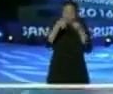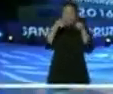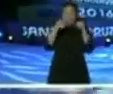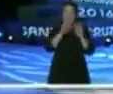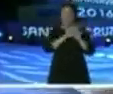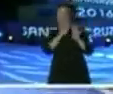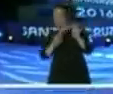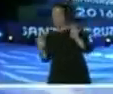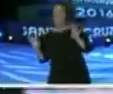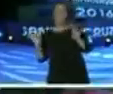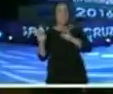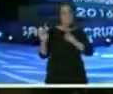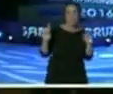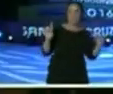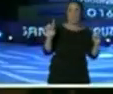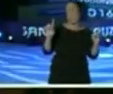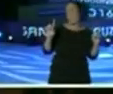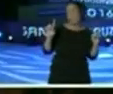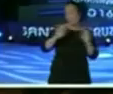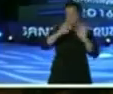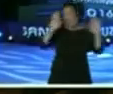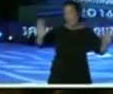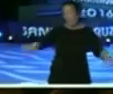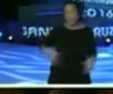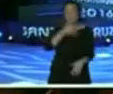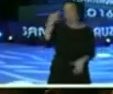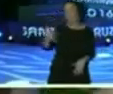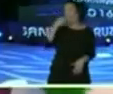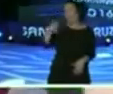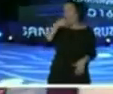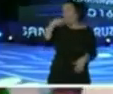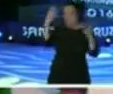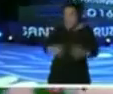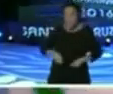fila brilla más la reta ahí.